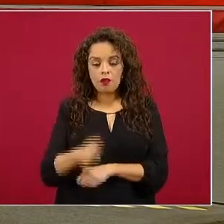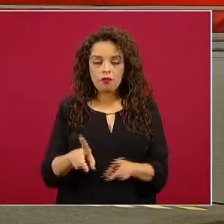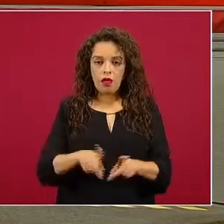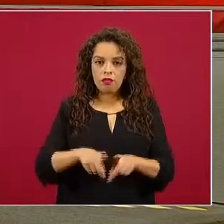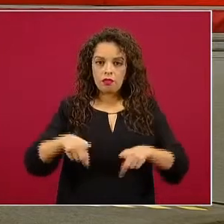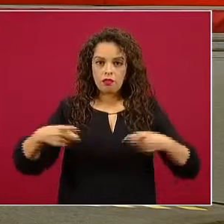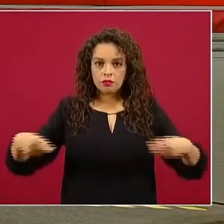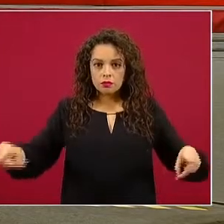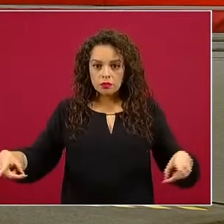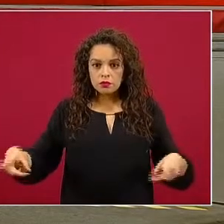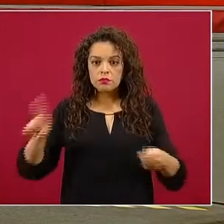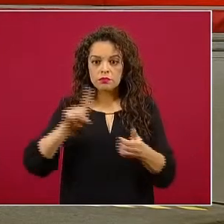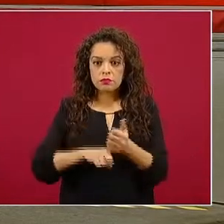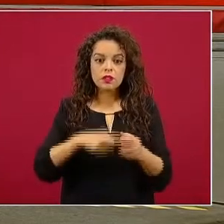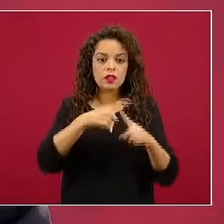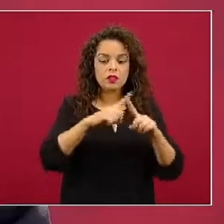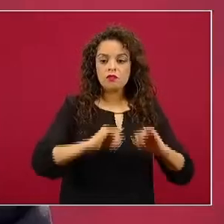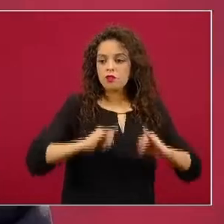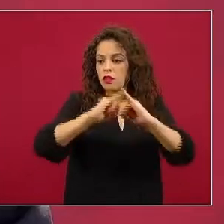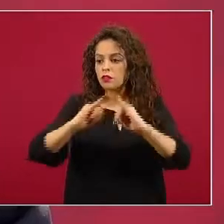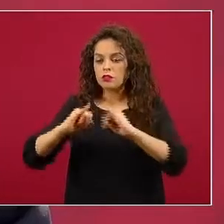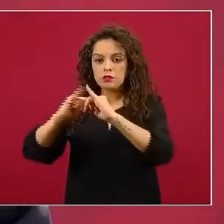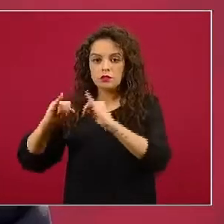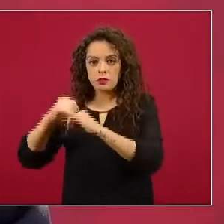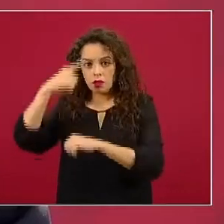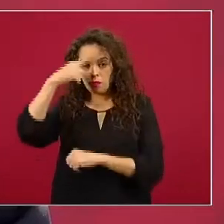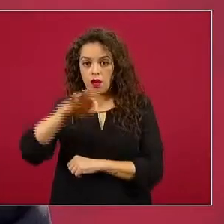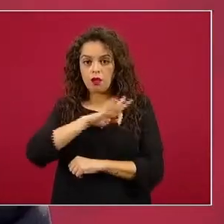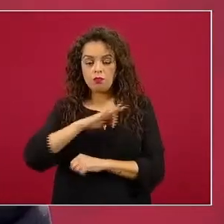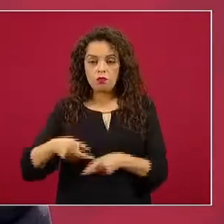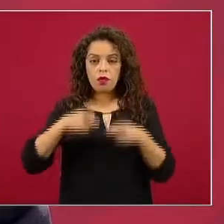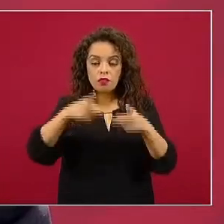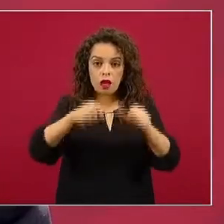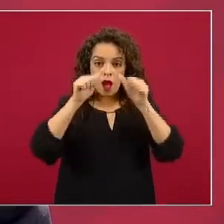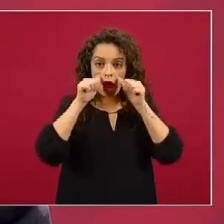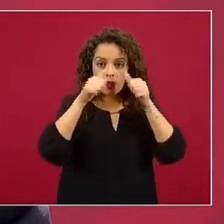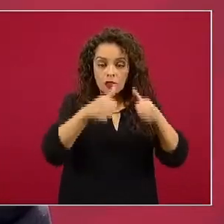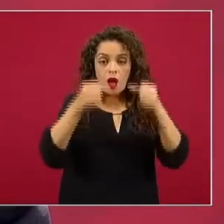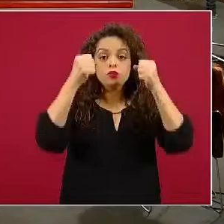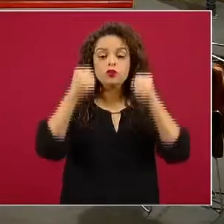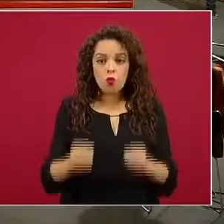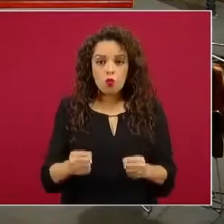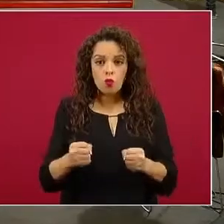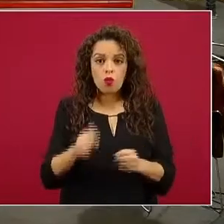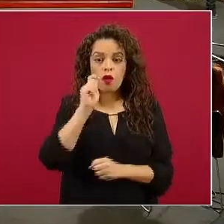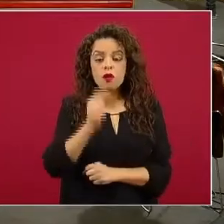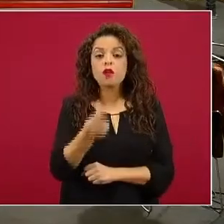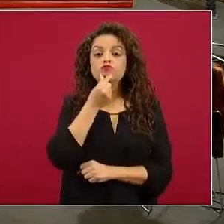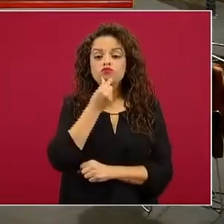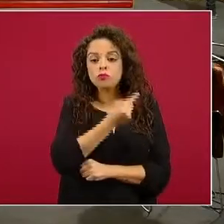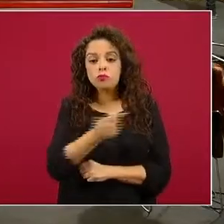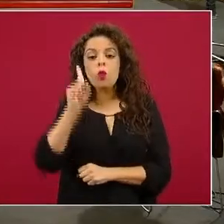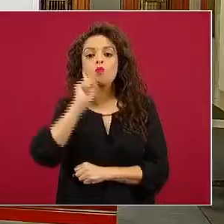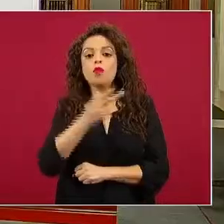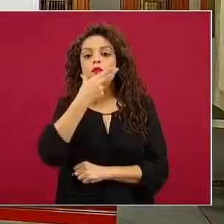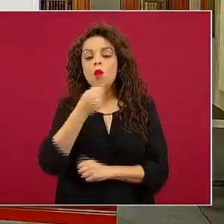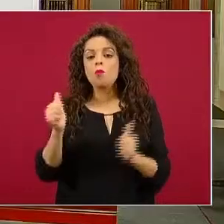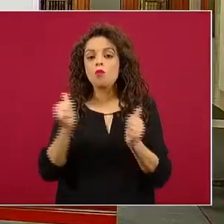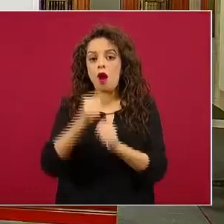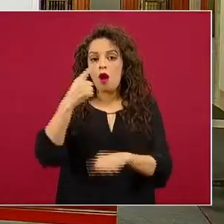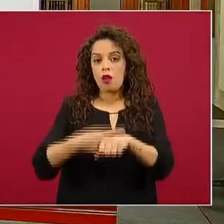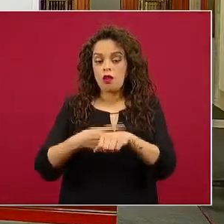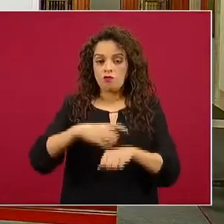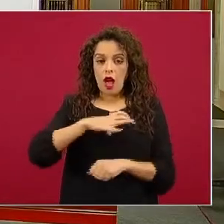de capacidades institucionales para garantizar la atención de las niñas y niños con cáncer. Uno